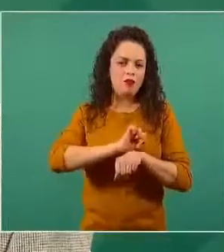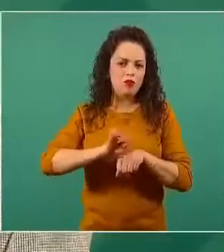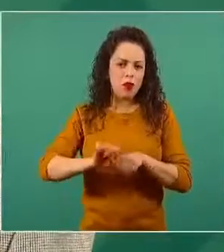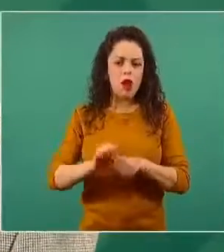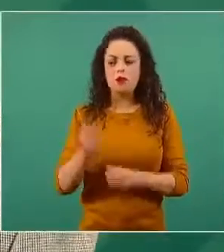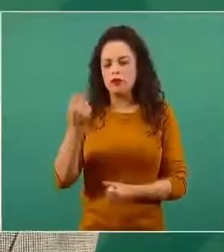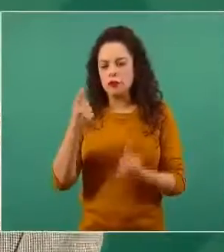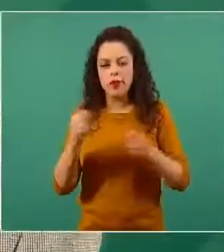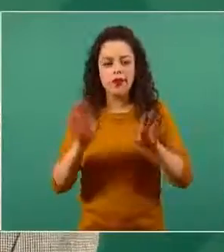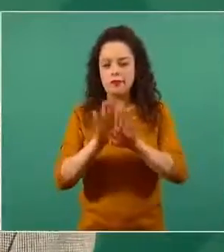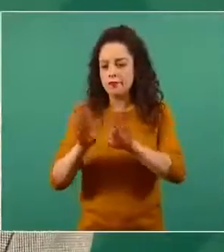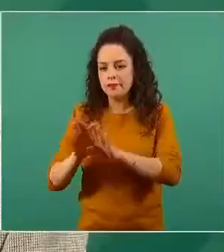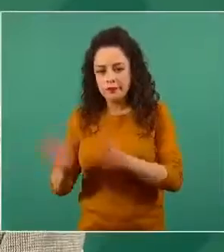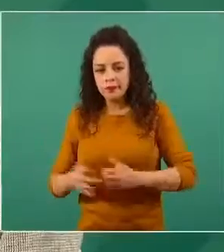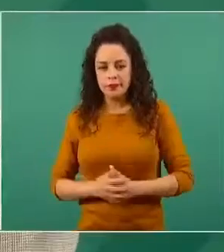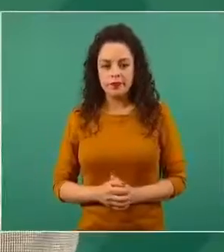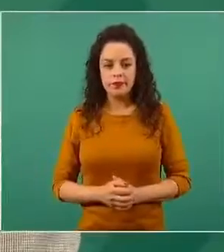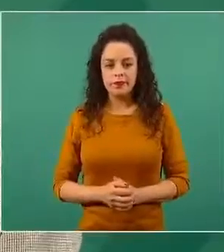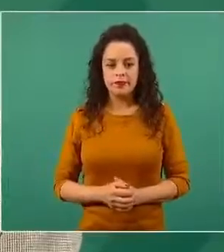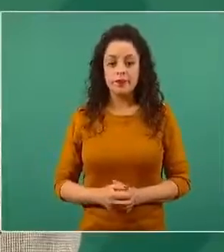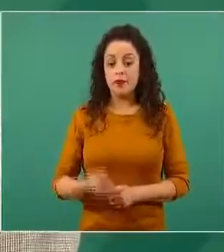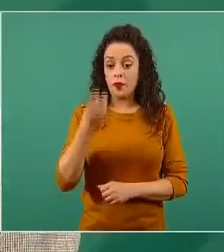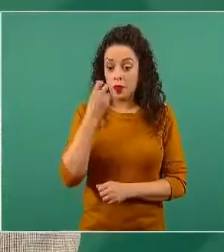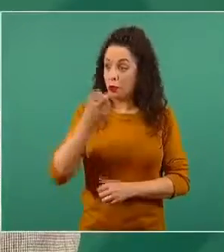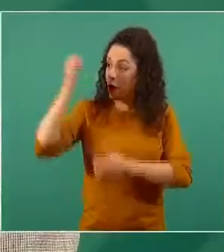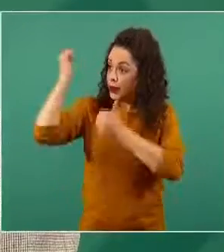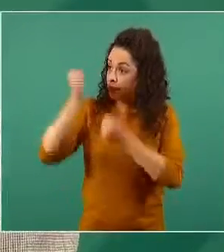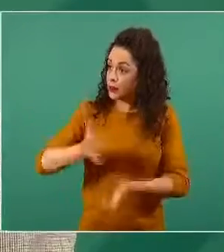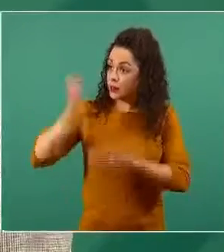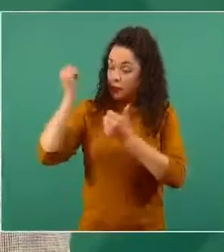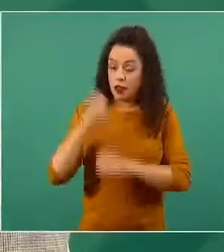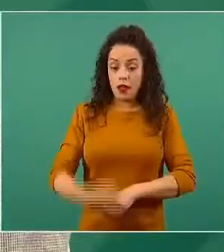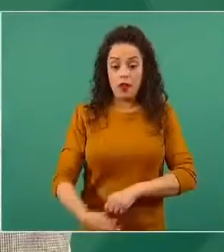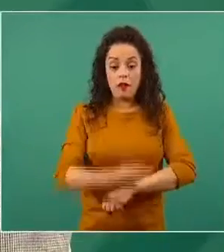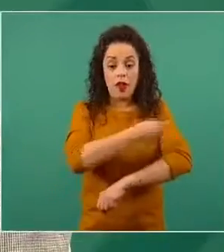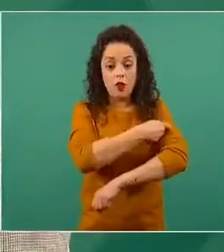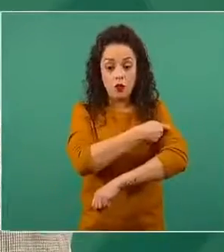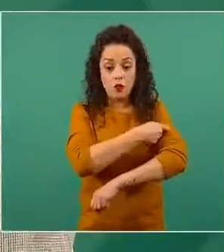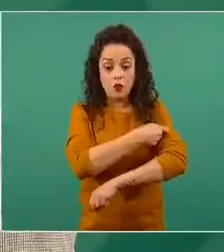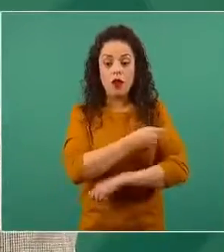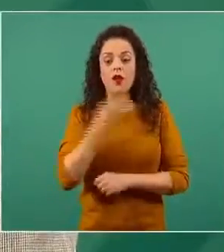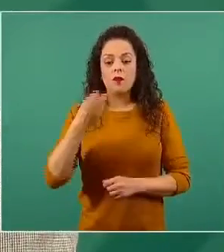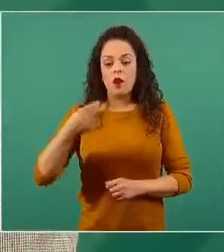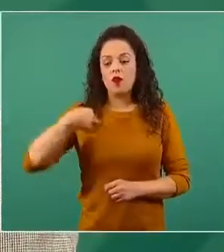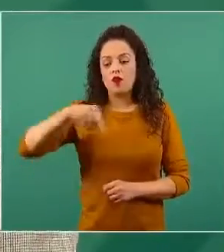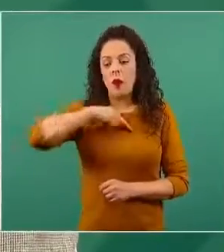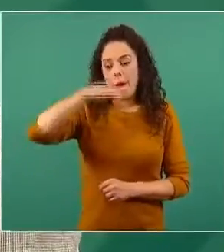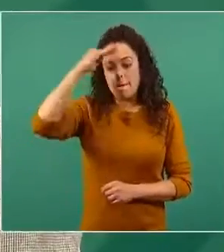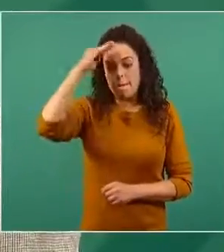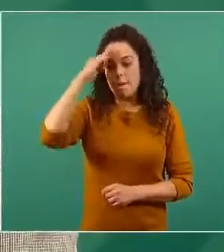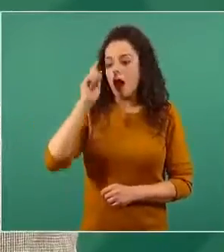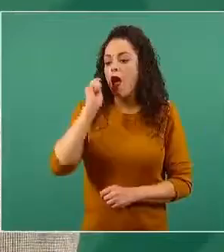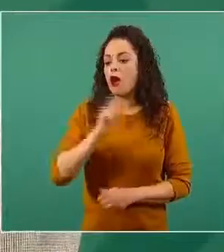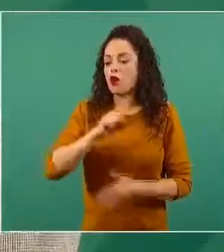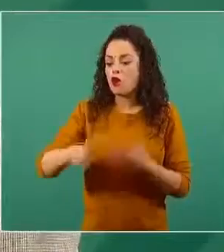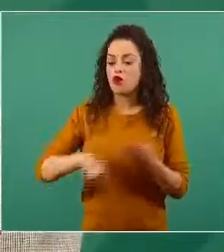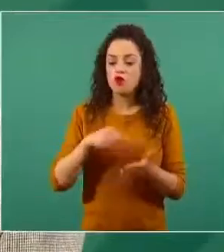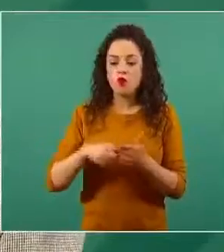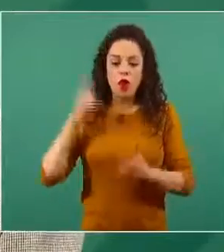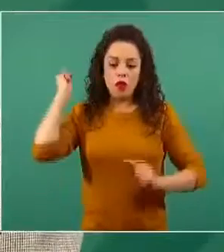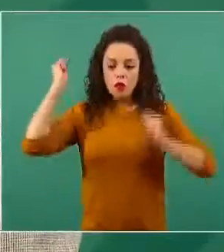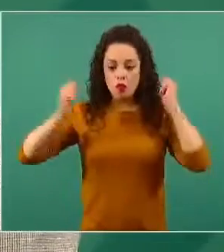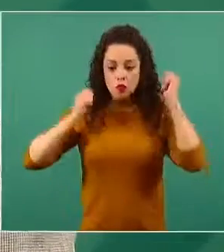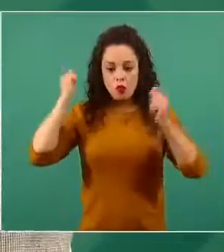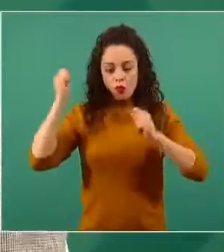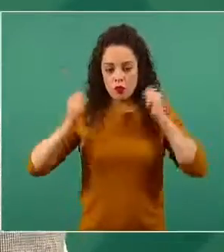distintas vacunas adicionales que vamos recibiendo, hemos considerado zonas turísticas de alta dependencia económica